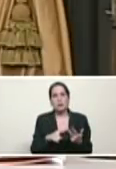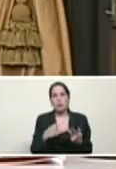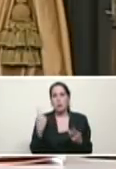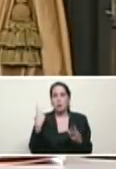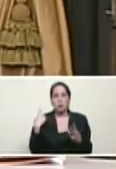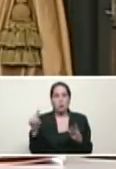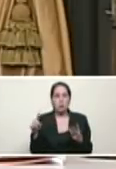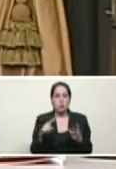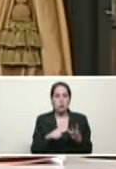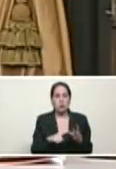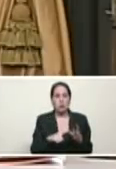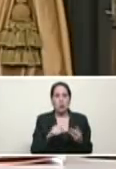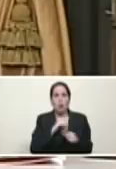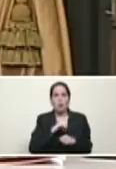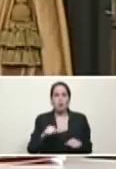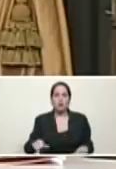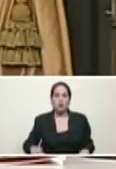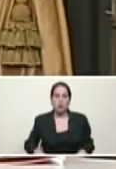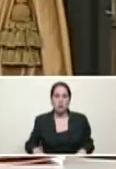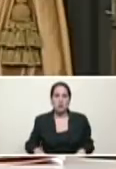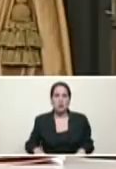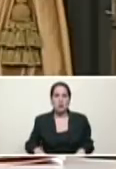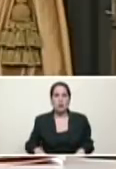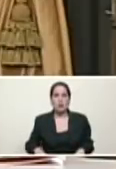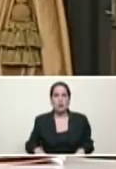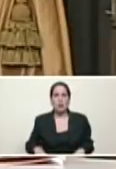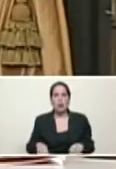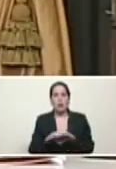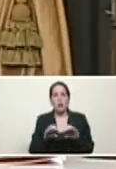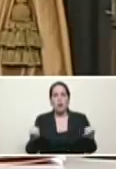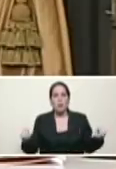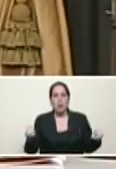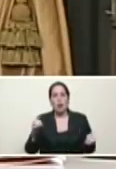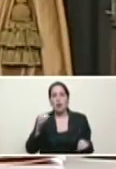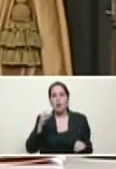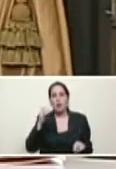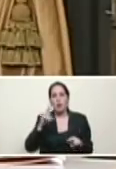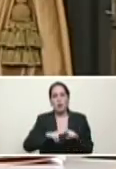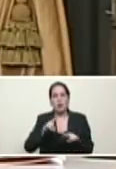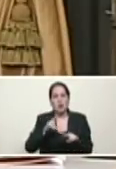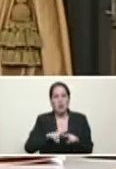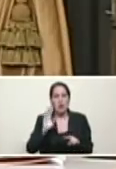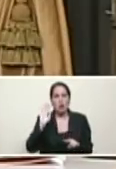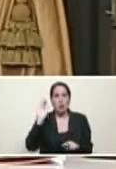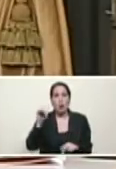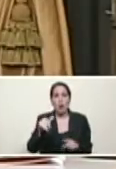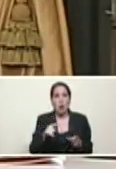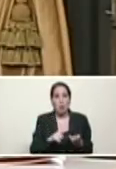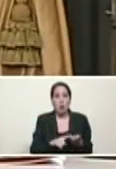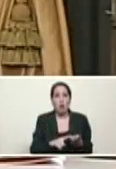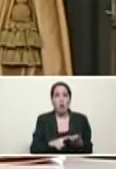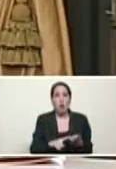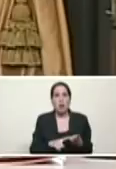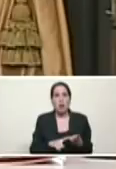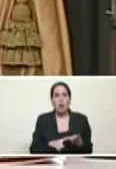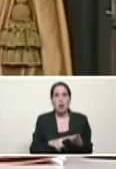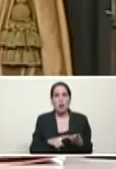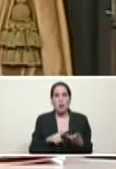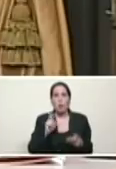Villabrusual, Portuguesa, Palo Negro, Aragua, El Socorro,